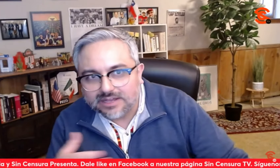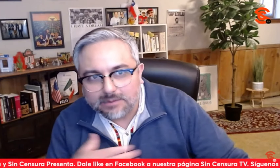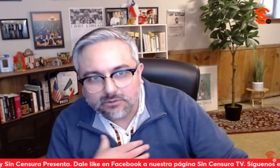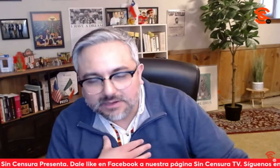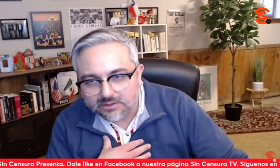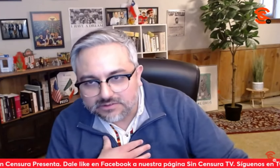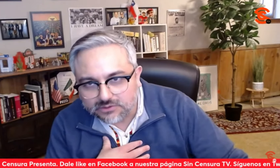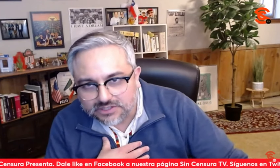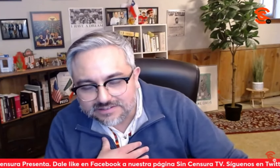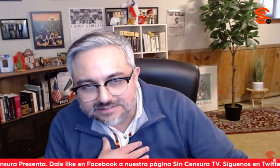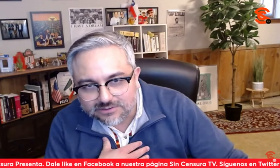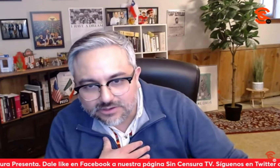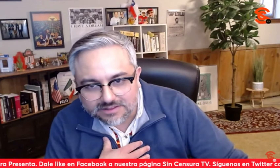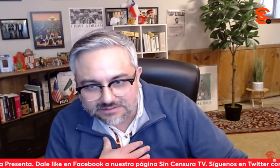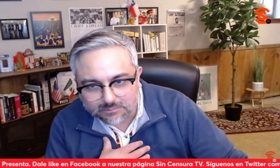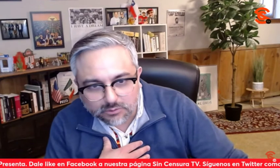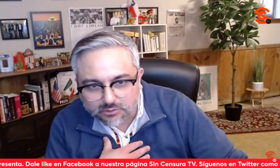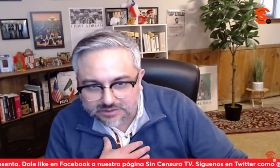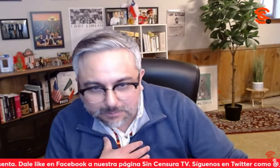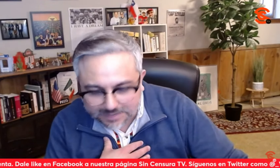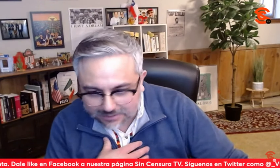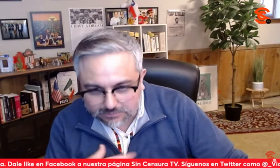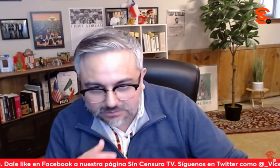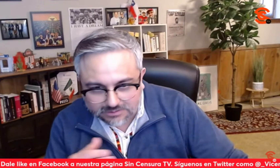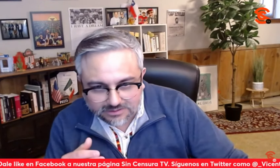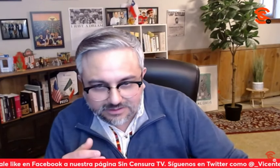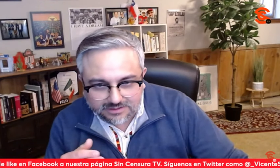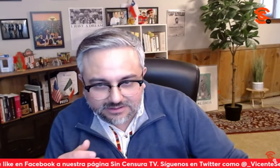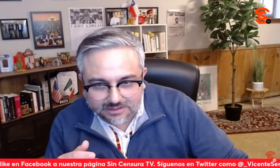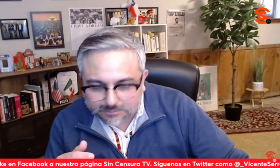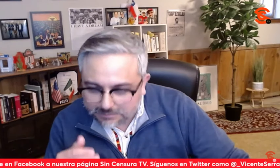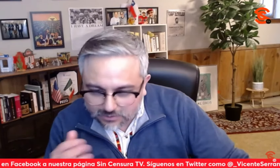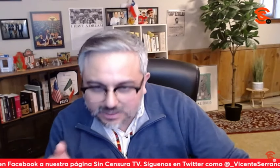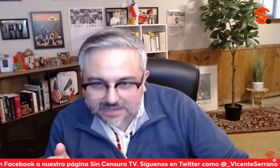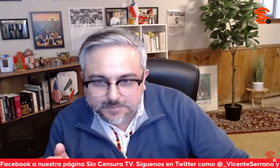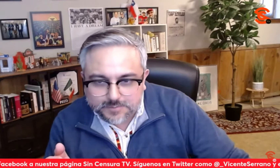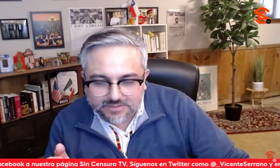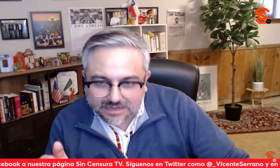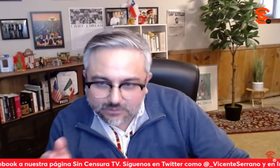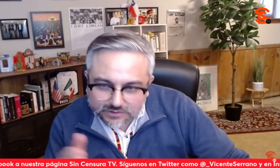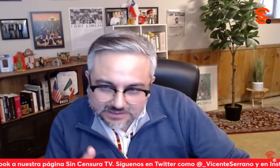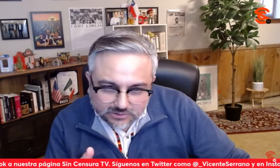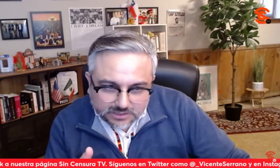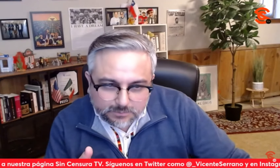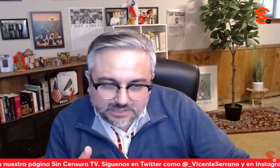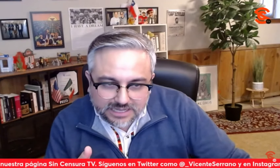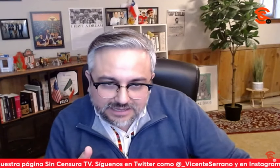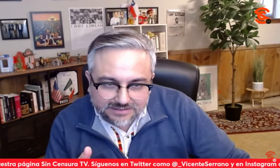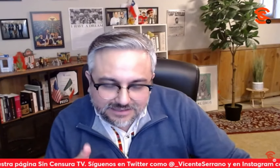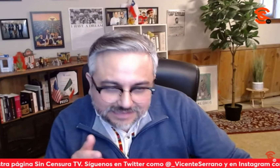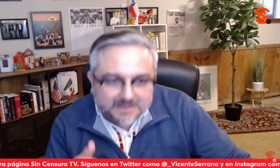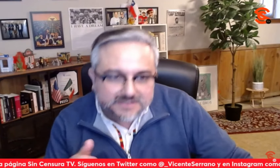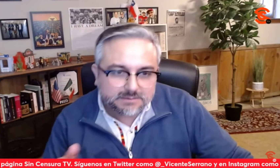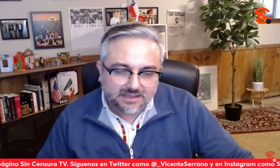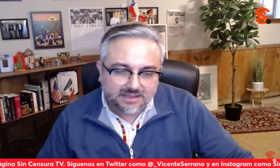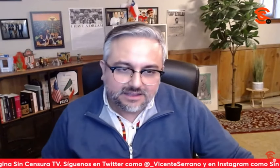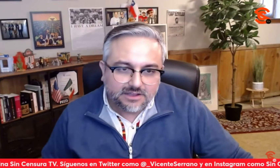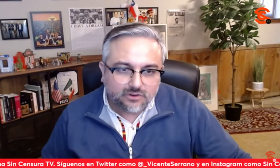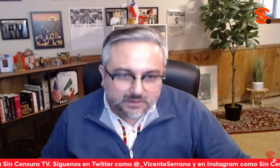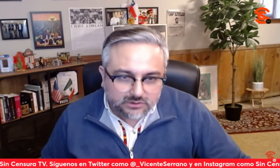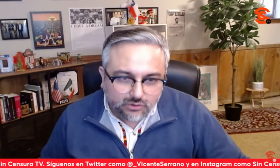plantean lo que le hemos venido diciendo aquí en Sin Censura desde muy, muy temprano. En primer lugar, que la fuente de estos reportajes es la